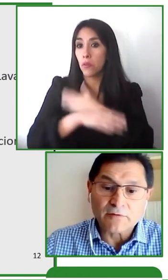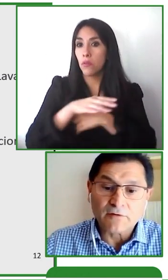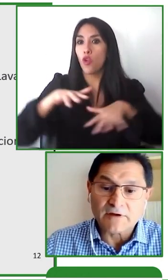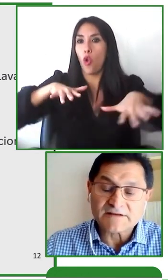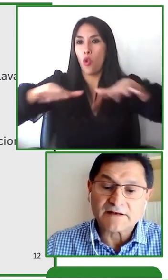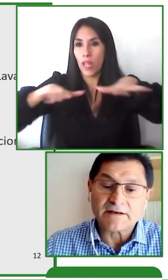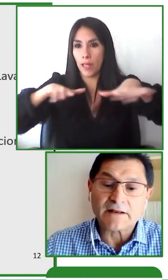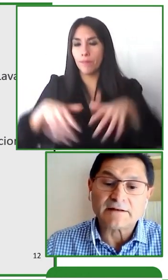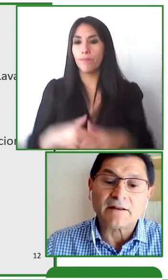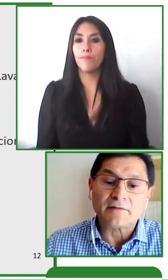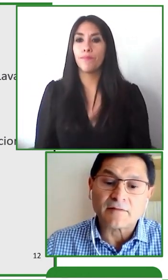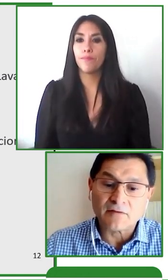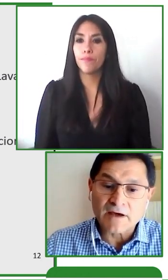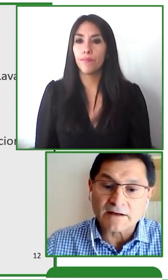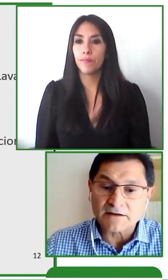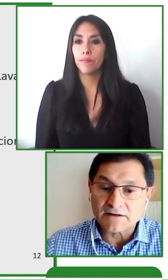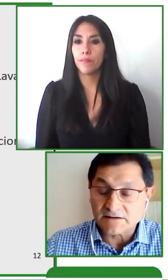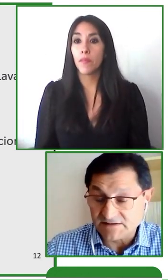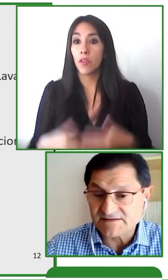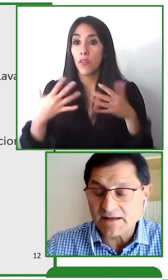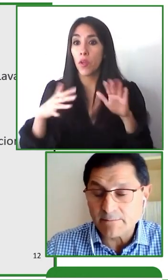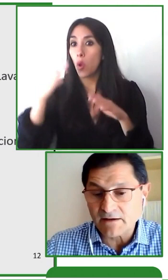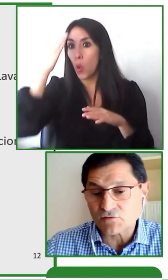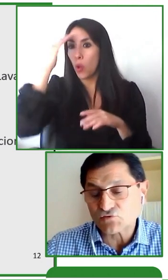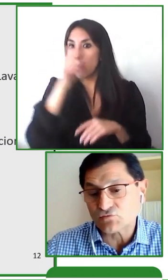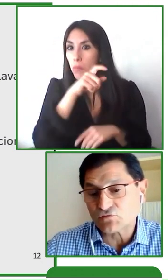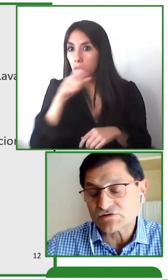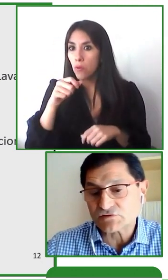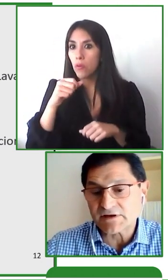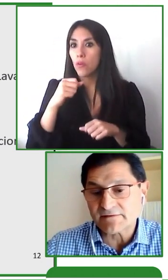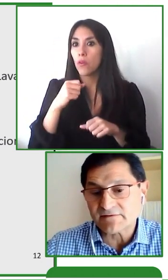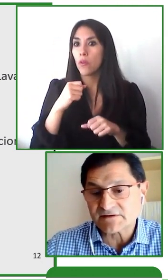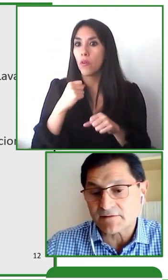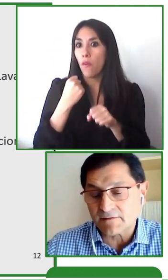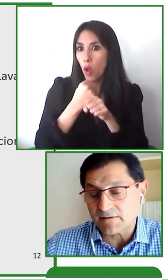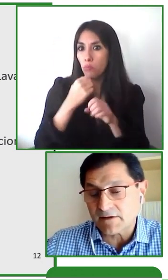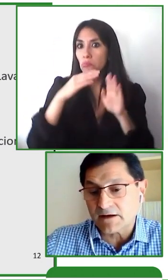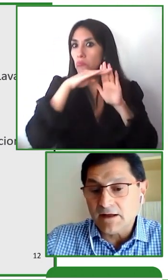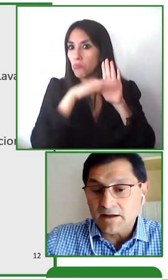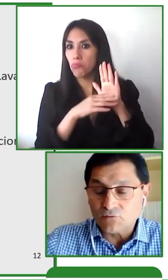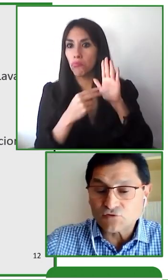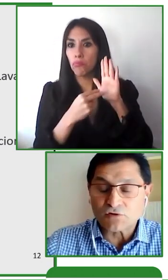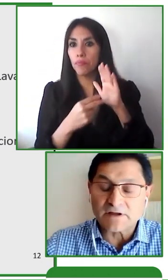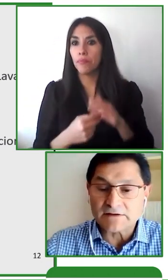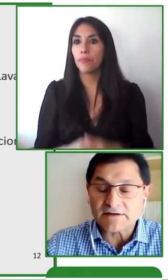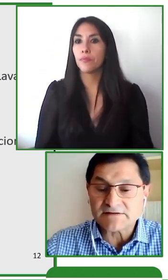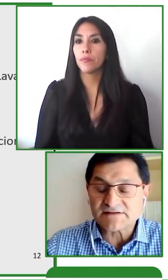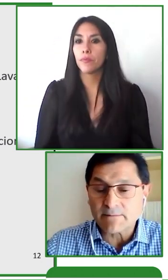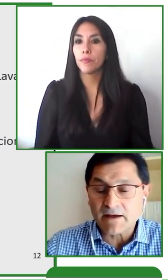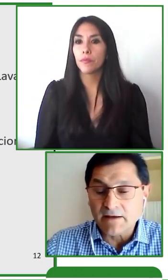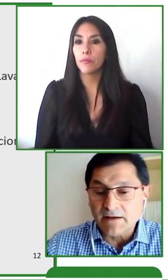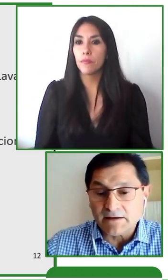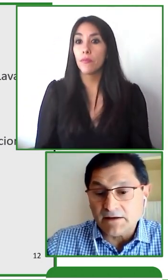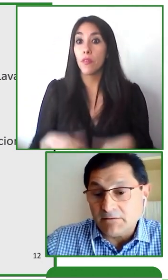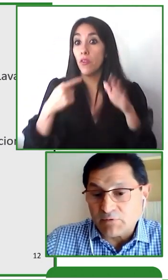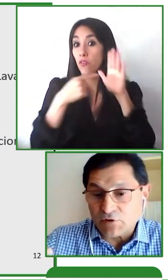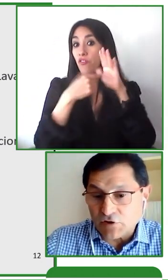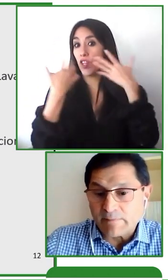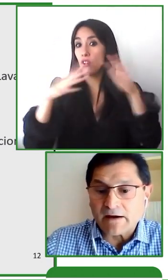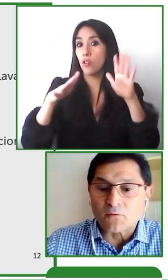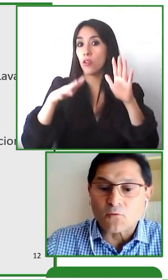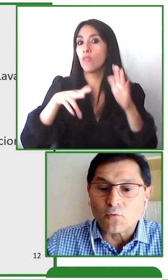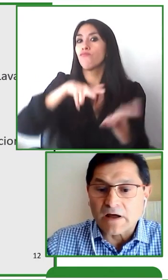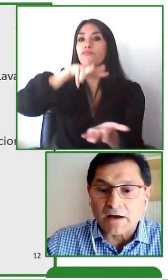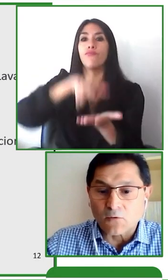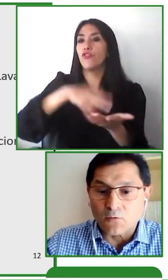nuestro negocio es en el de licenciar el sistema. Nuestros clientes licencian el uso del sistema y por